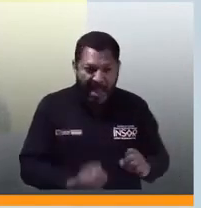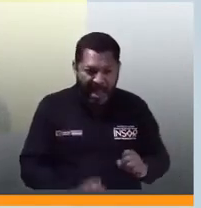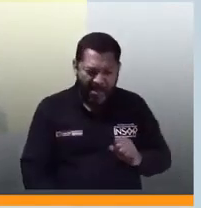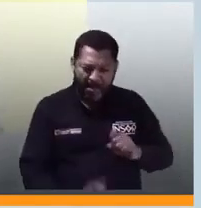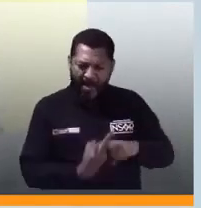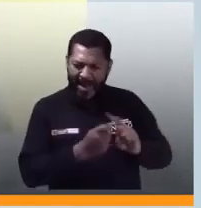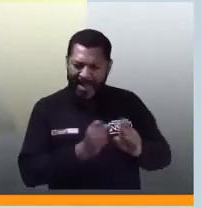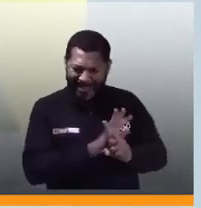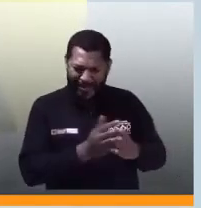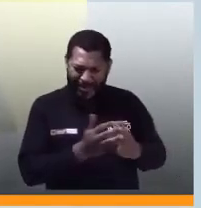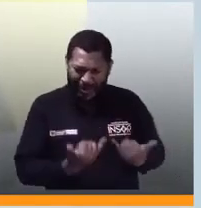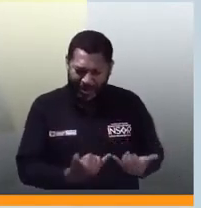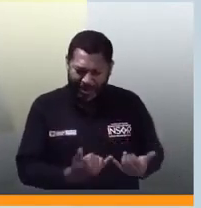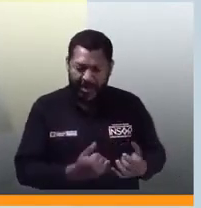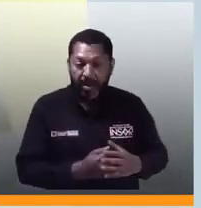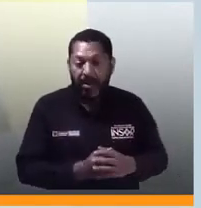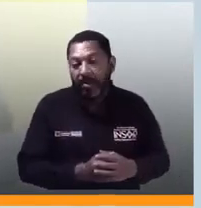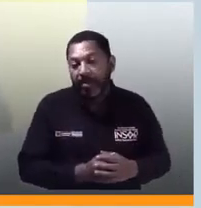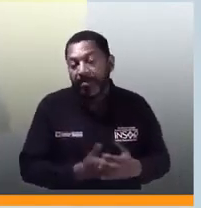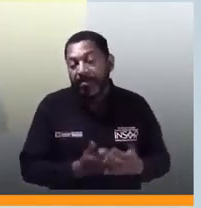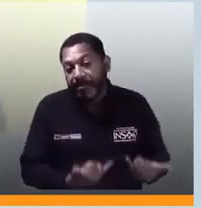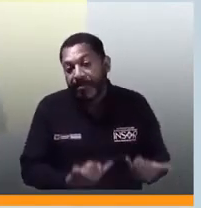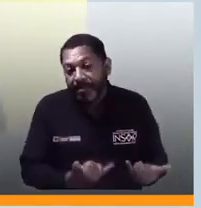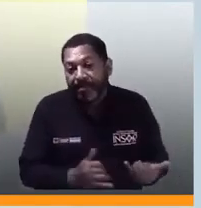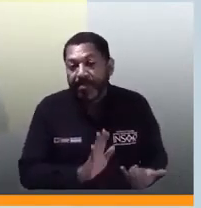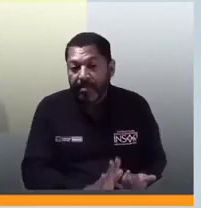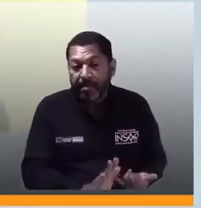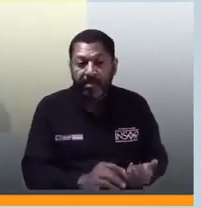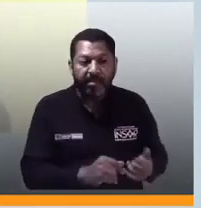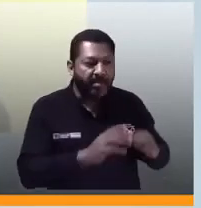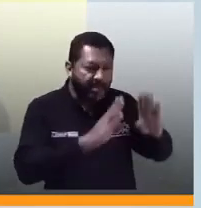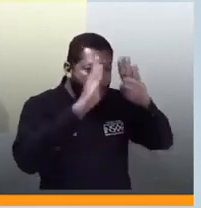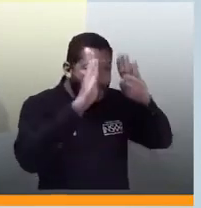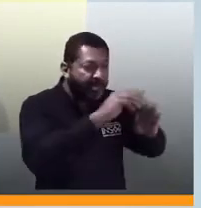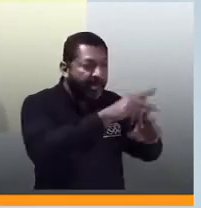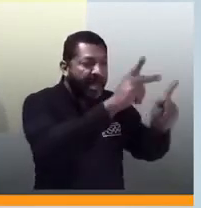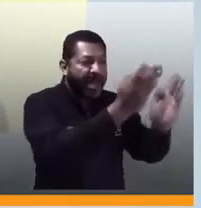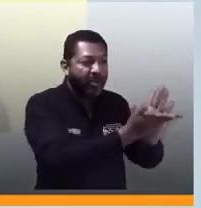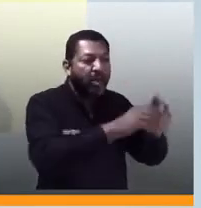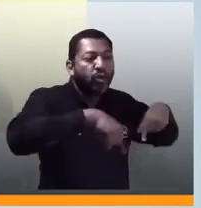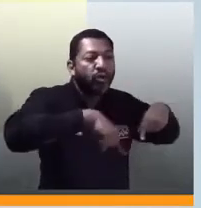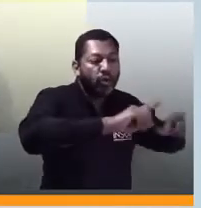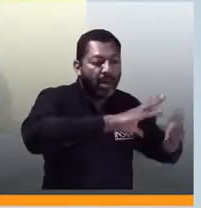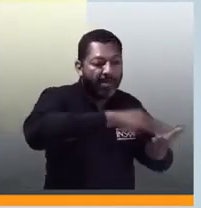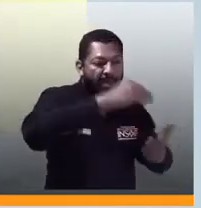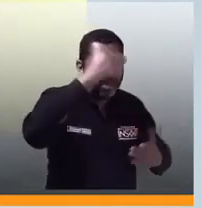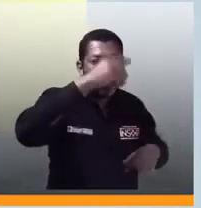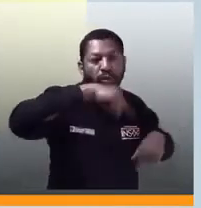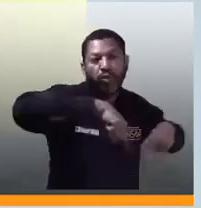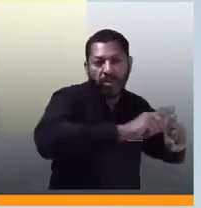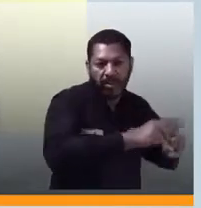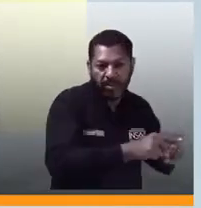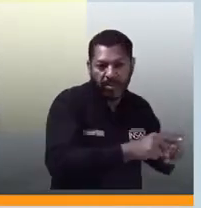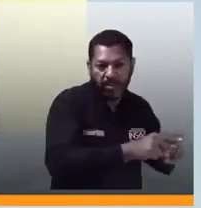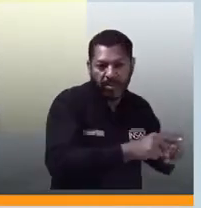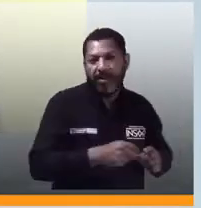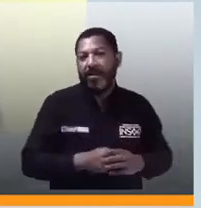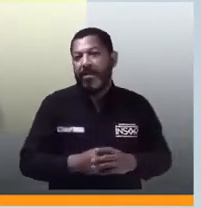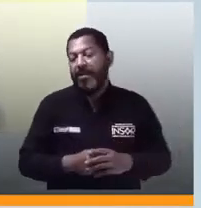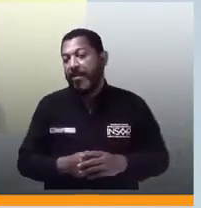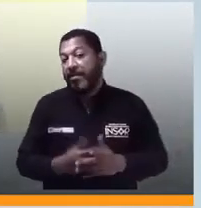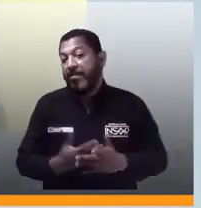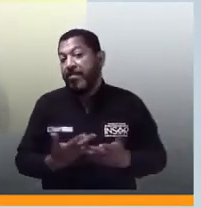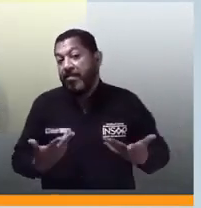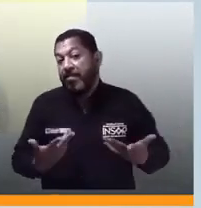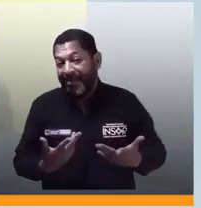contingencia. Centra el proceso en el estudiante, en el aprendizaje, sin querer decir con eso que el